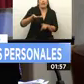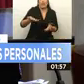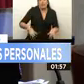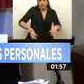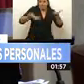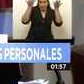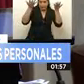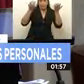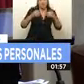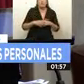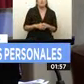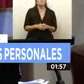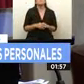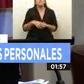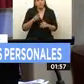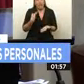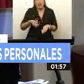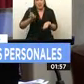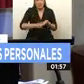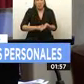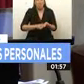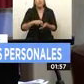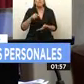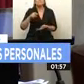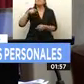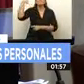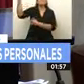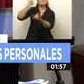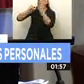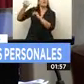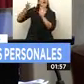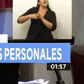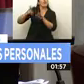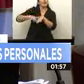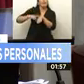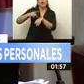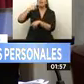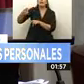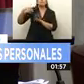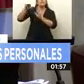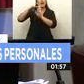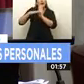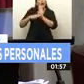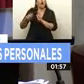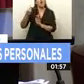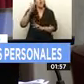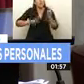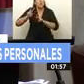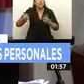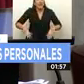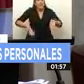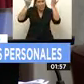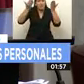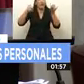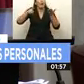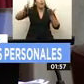inflación repito las recetas internacionales que nos han sugerido bajar la demanda para detener la inflación no condujeron sino a